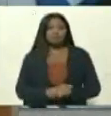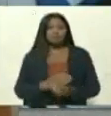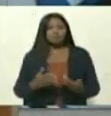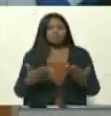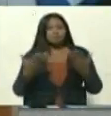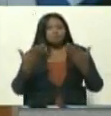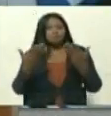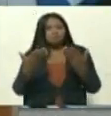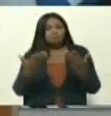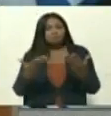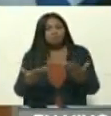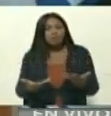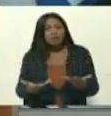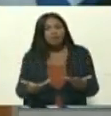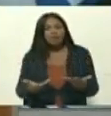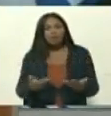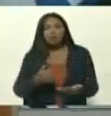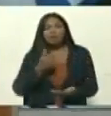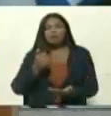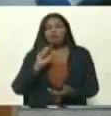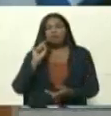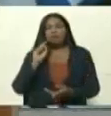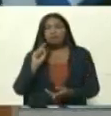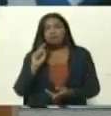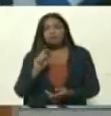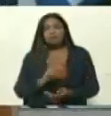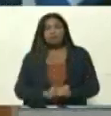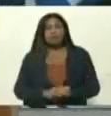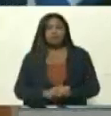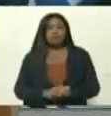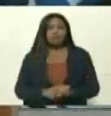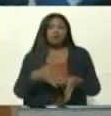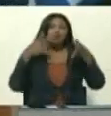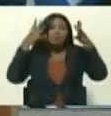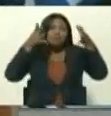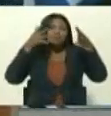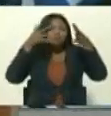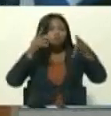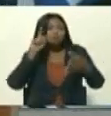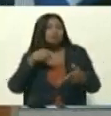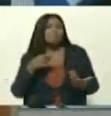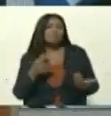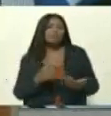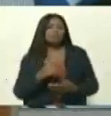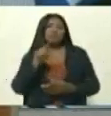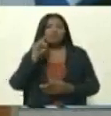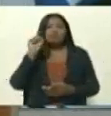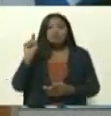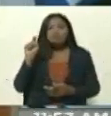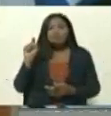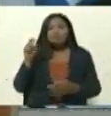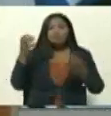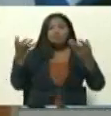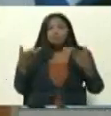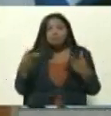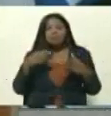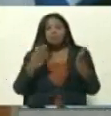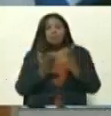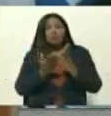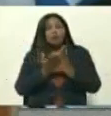mano. Cualquier exhorto, cualquier recomendación que a bien tenga de esta